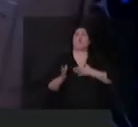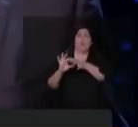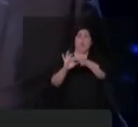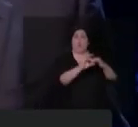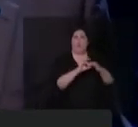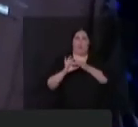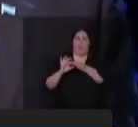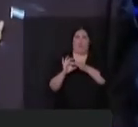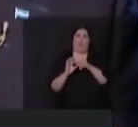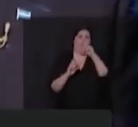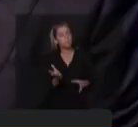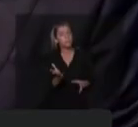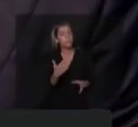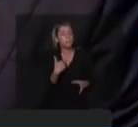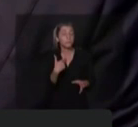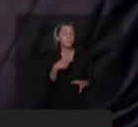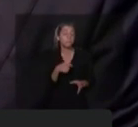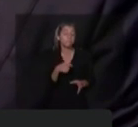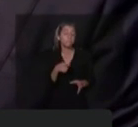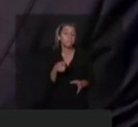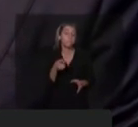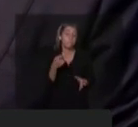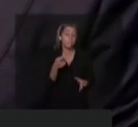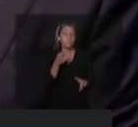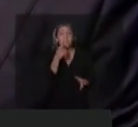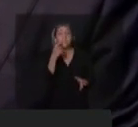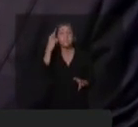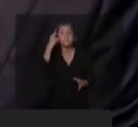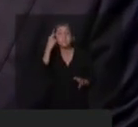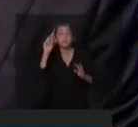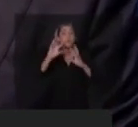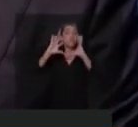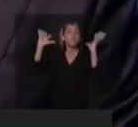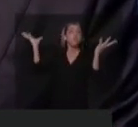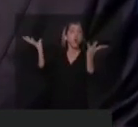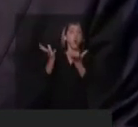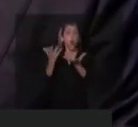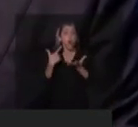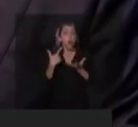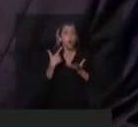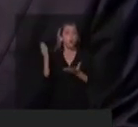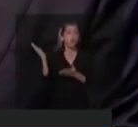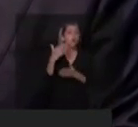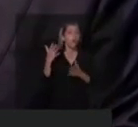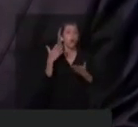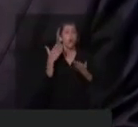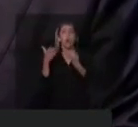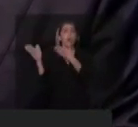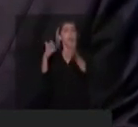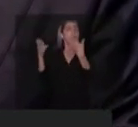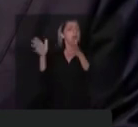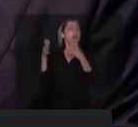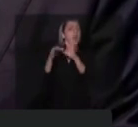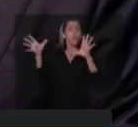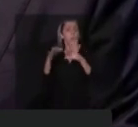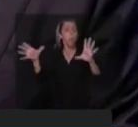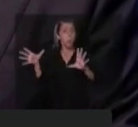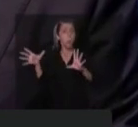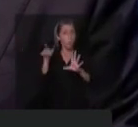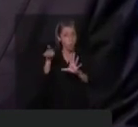lugar Porque sería como proponer comprar y vender una persona no lo que un poco está haciendo